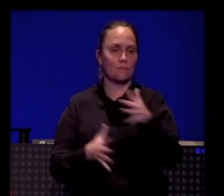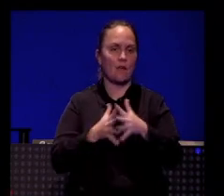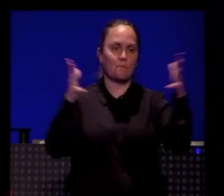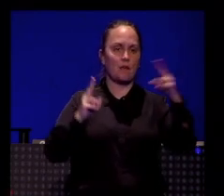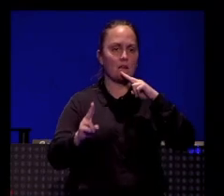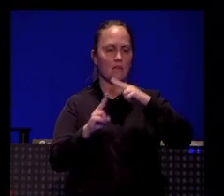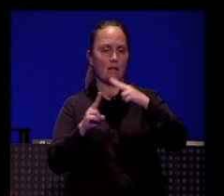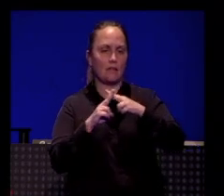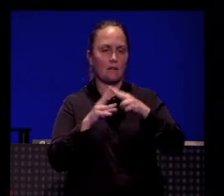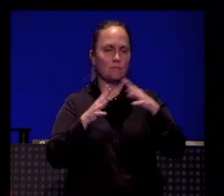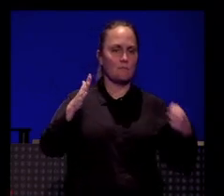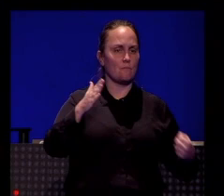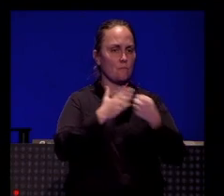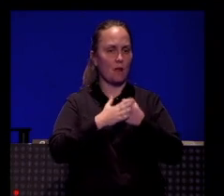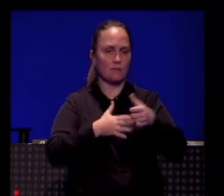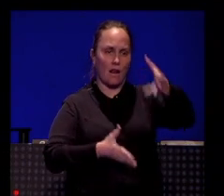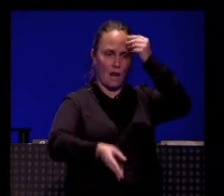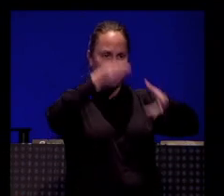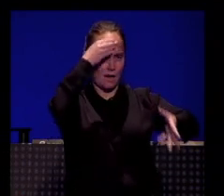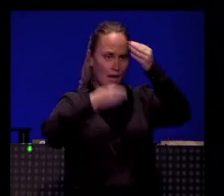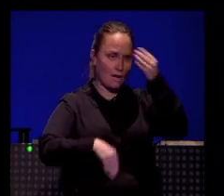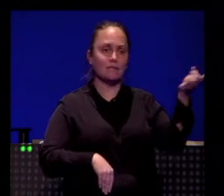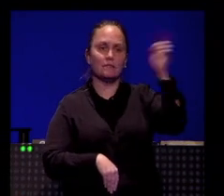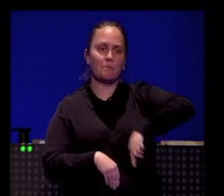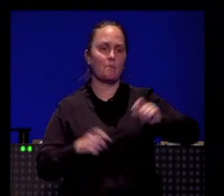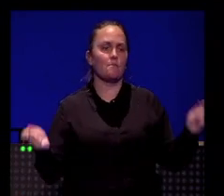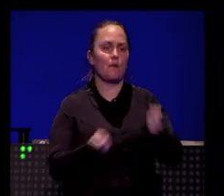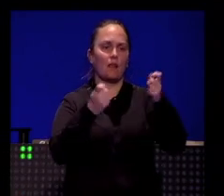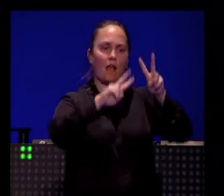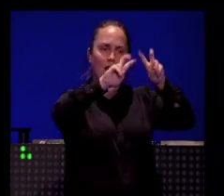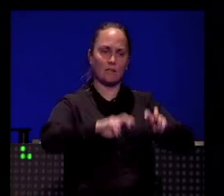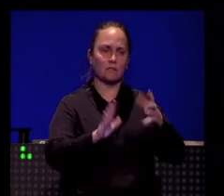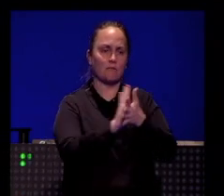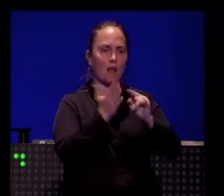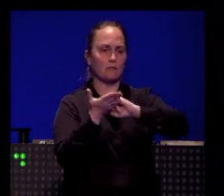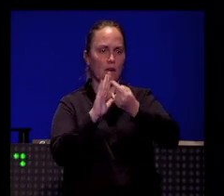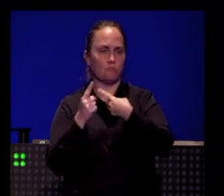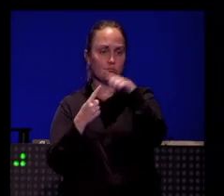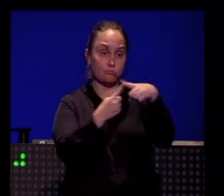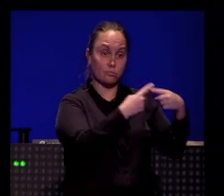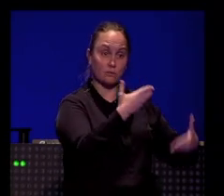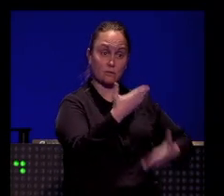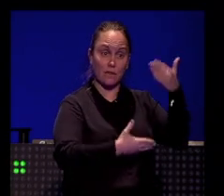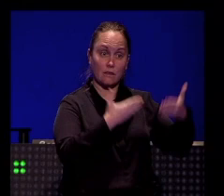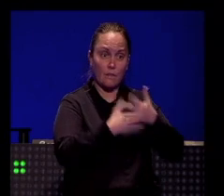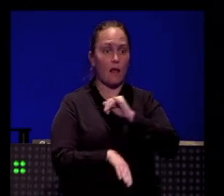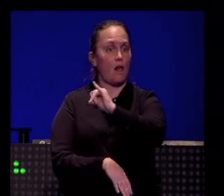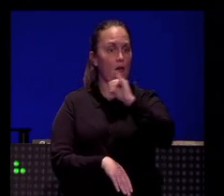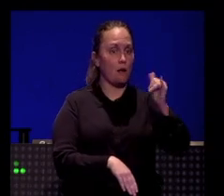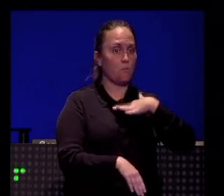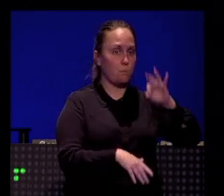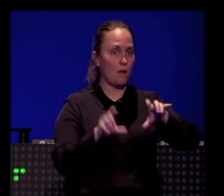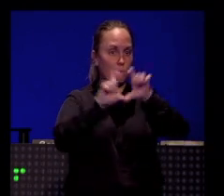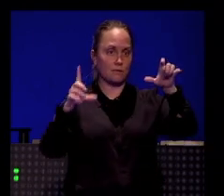match in learning tenemos marketing analítico un montón de técnicas y tendencias existen actualmente que se pueden aplicar en cualquiera de las empresas